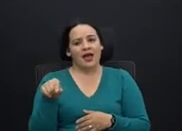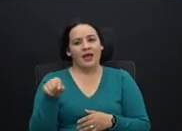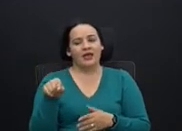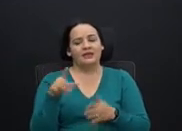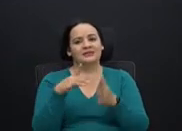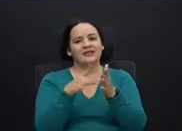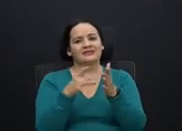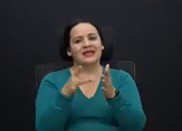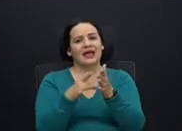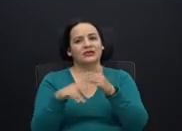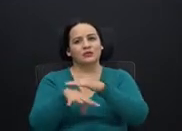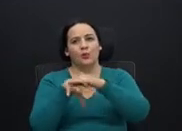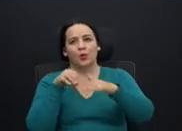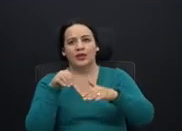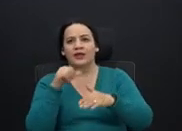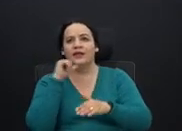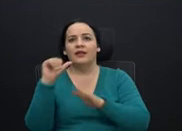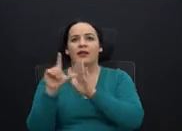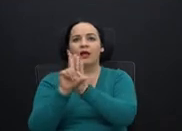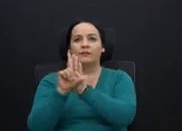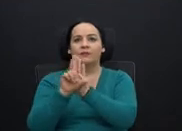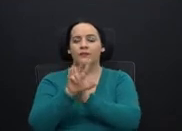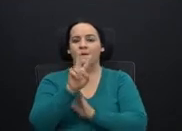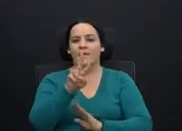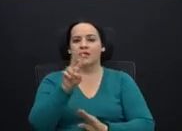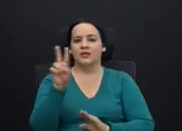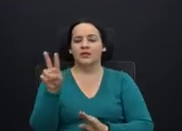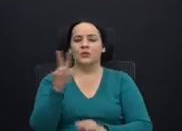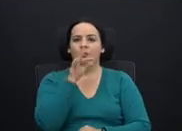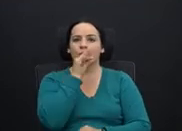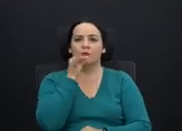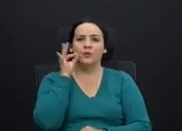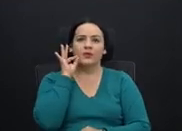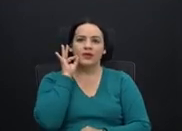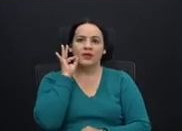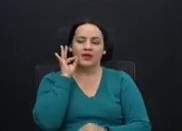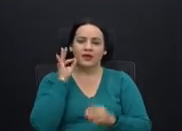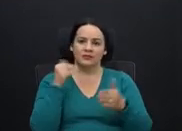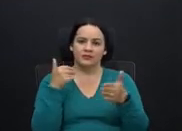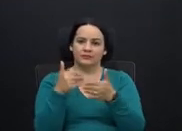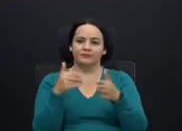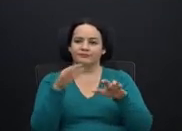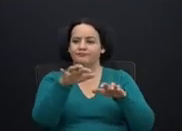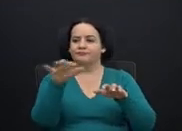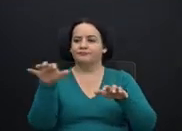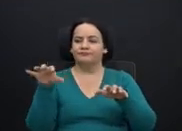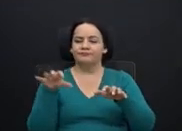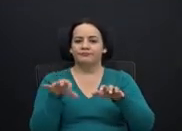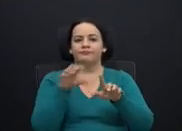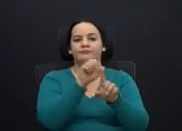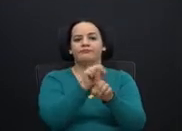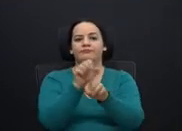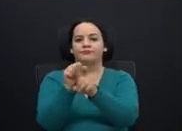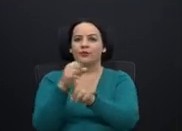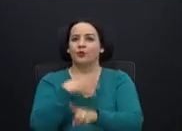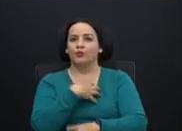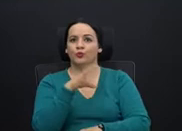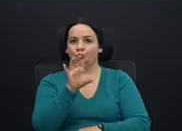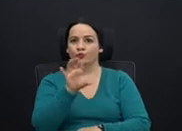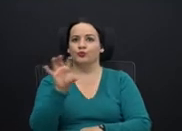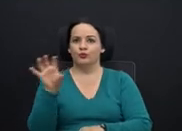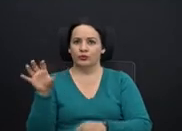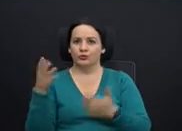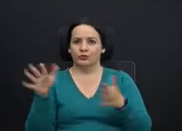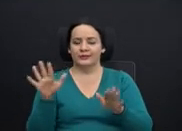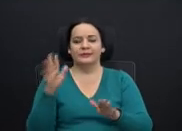explotando ilegalmente en cerca de 22 fincas aledañas que tienen identificados a los dueños, saben cuáles son las razones